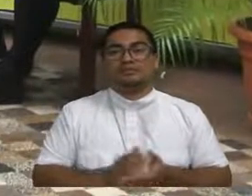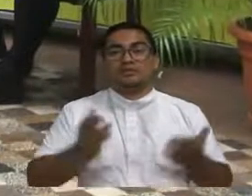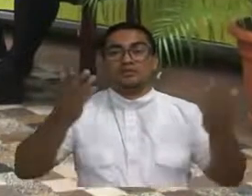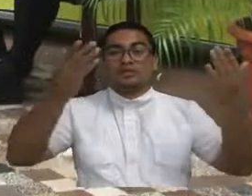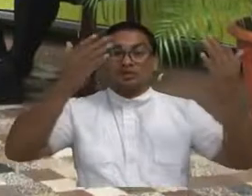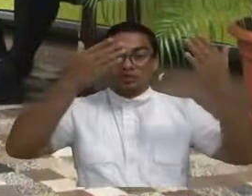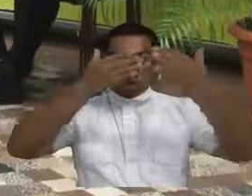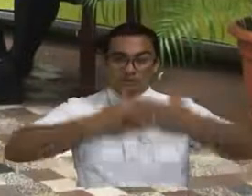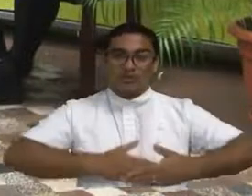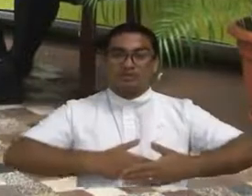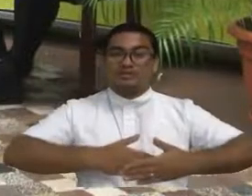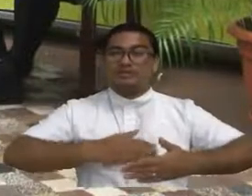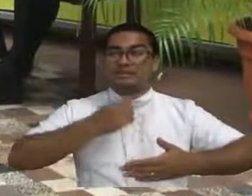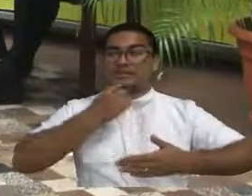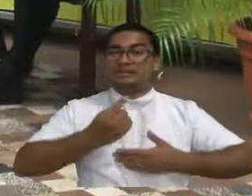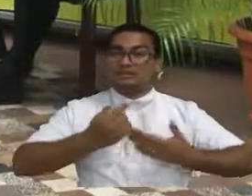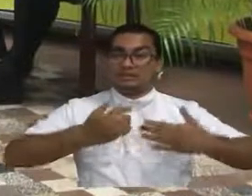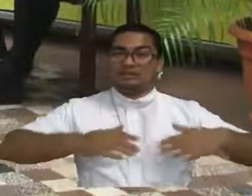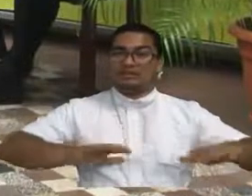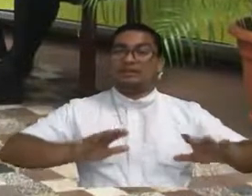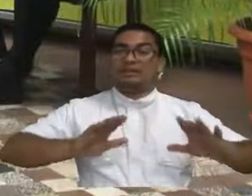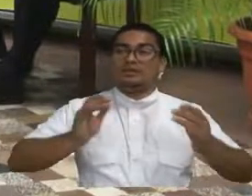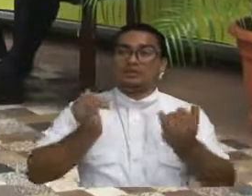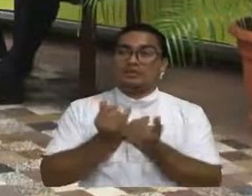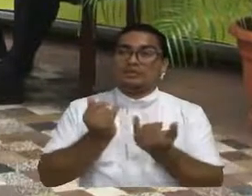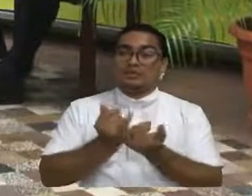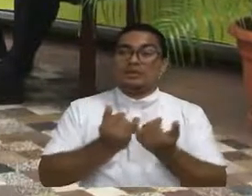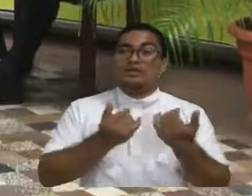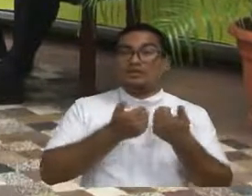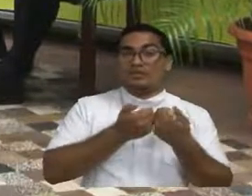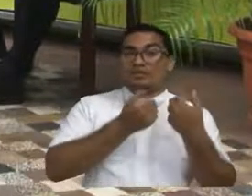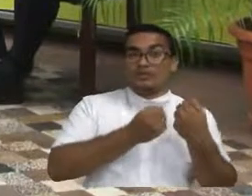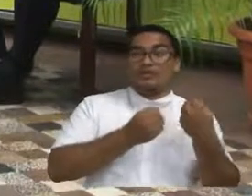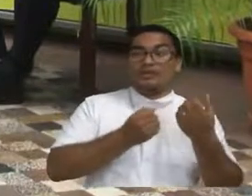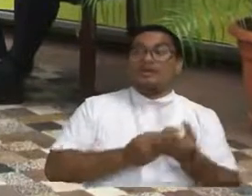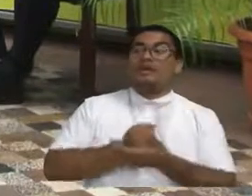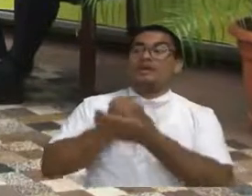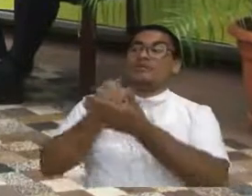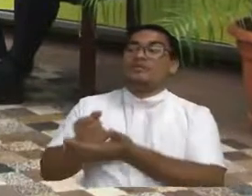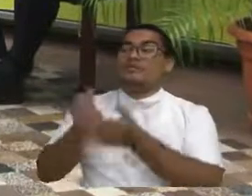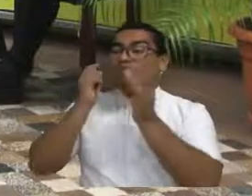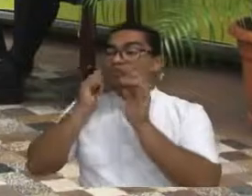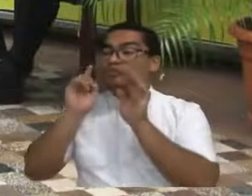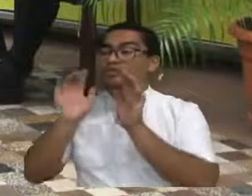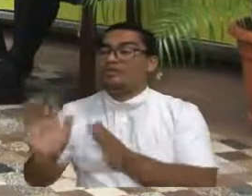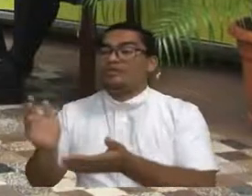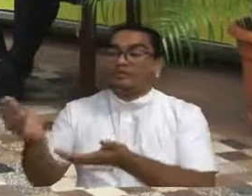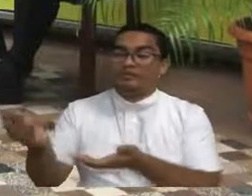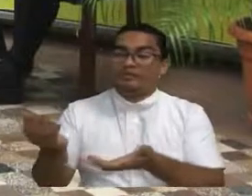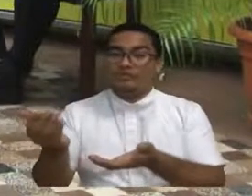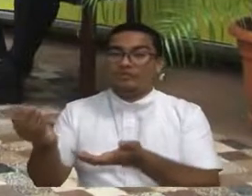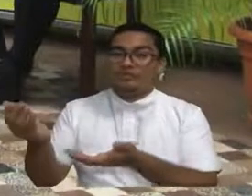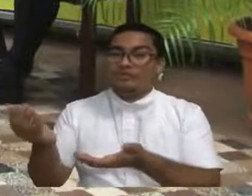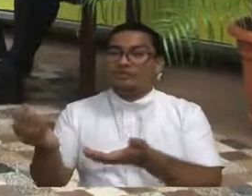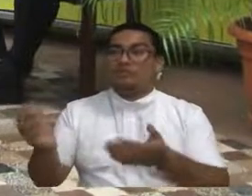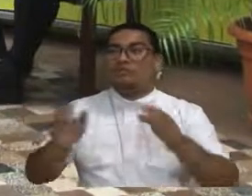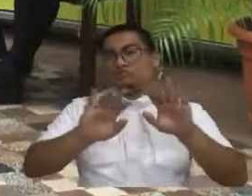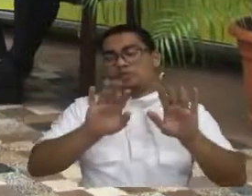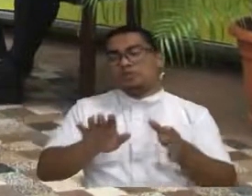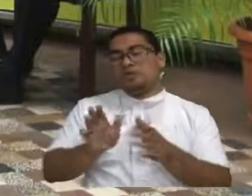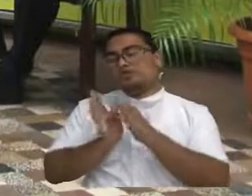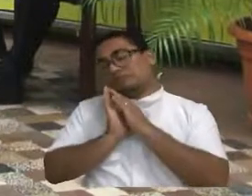nocturnas, lógicamente que debería haber un apoyo de la pareja o de las personas que están cerca para que se alternen y